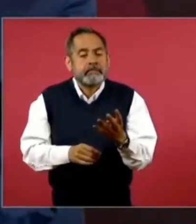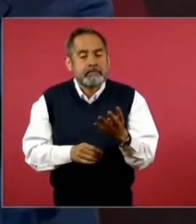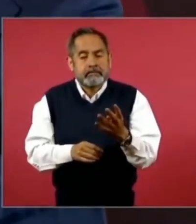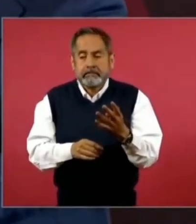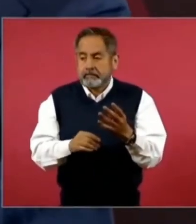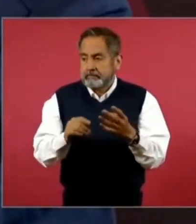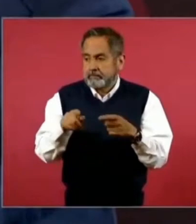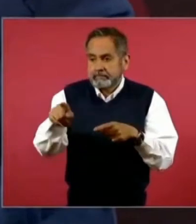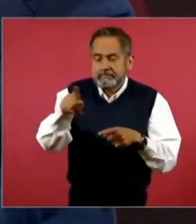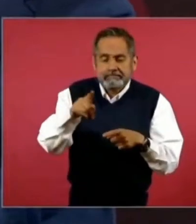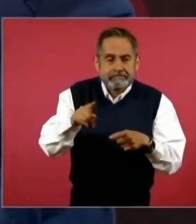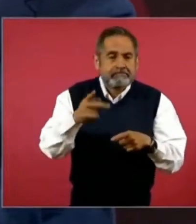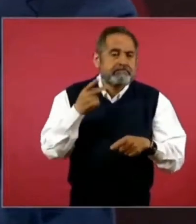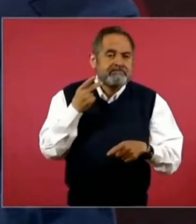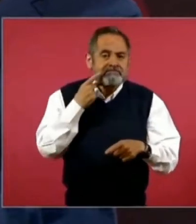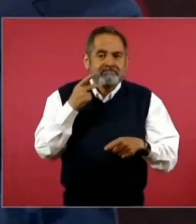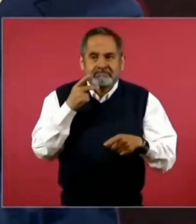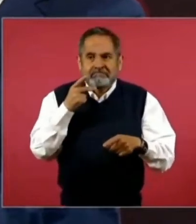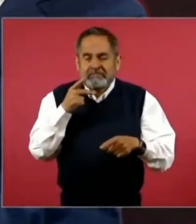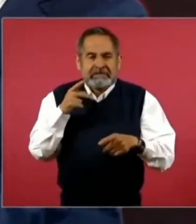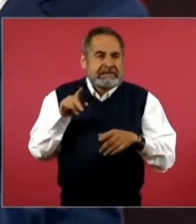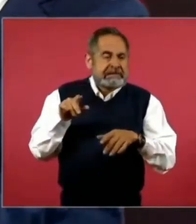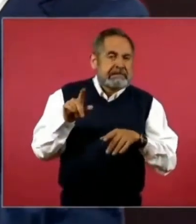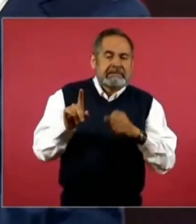mucha inestabilidad política.